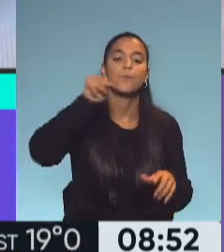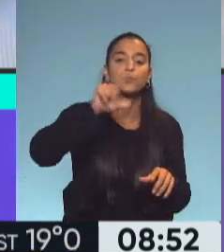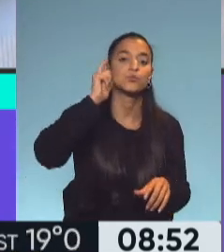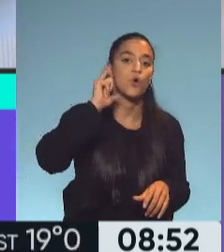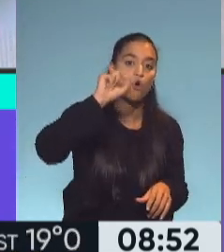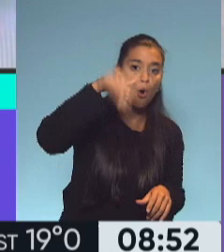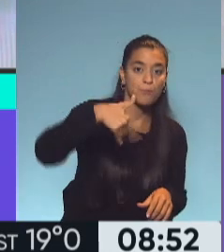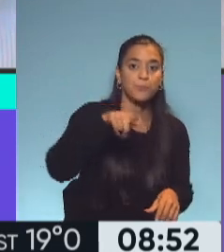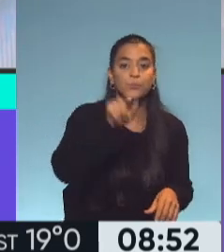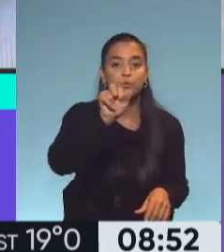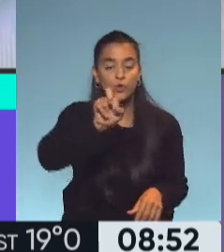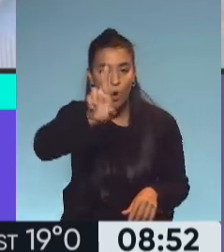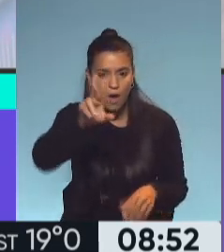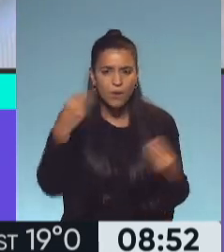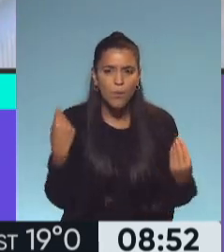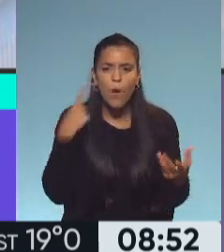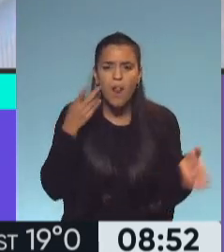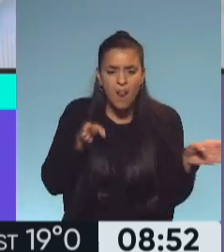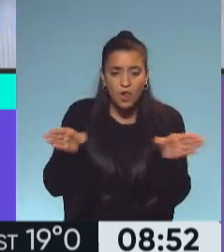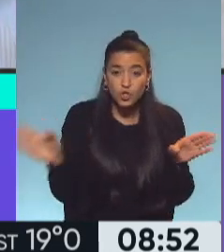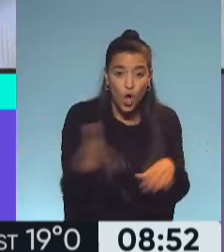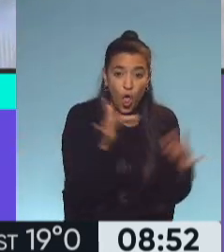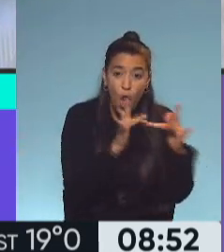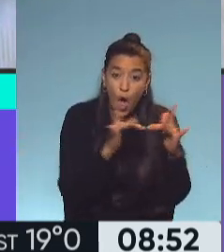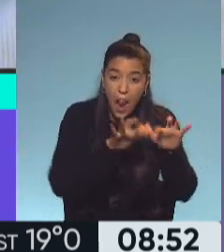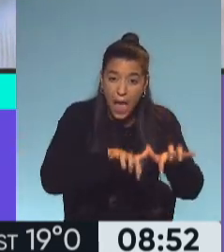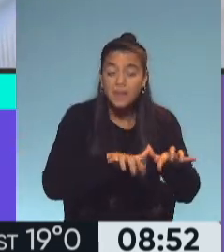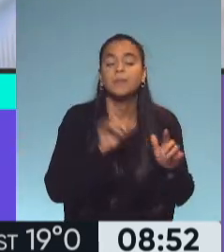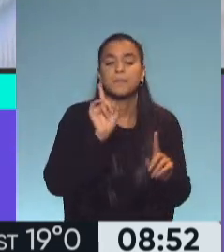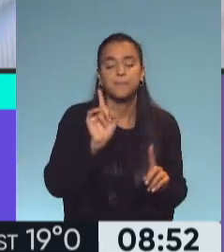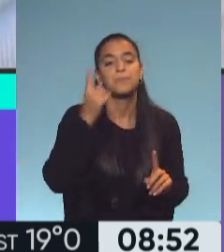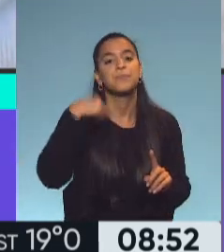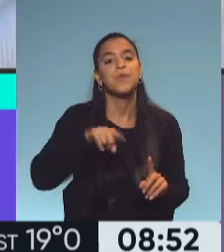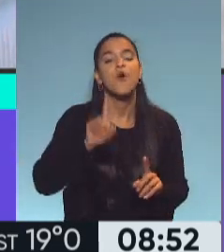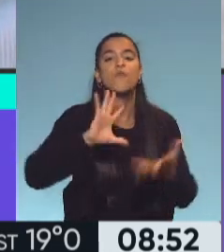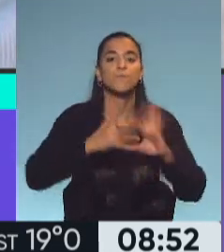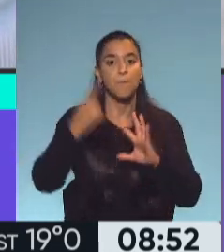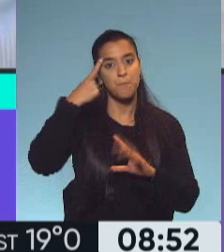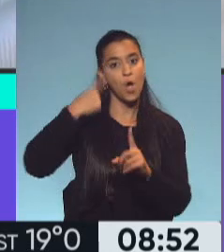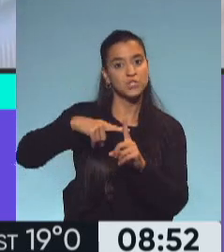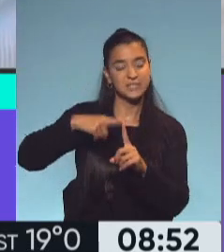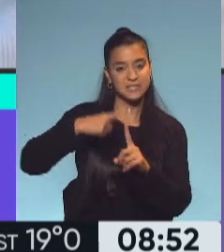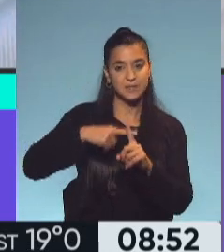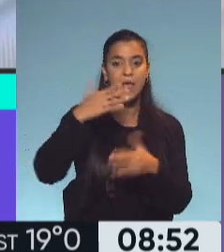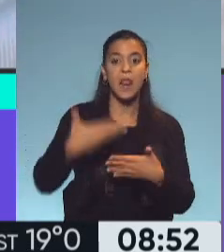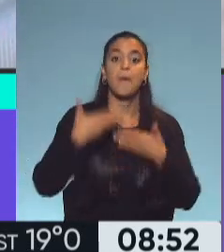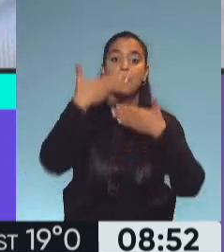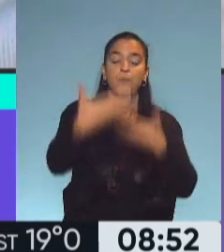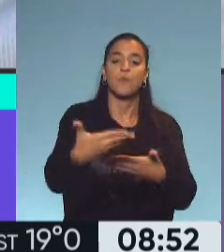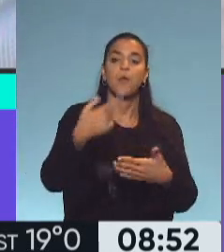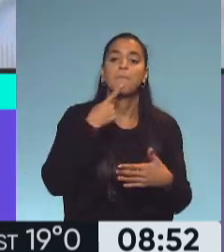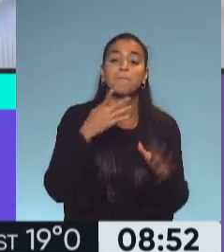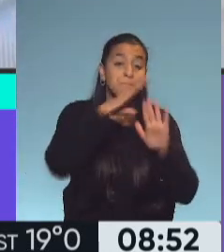www.fsic.com.ar. Y si vos te preguntás, ¿entonces cuál es el modo híbrido? Es todo online, porque de una manera muy optimista se reprograma toda